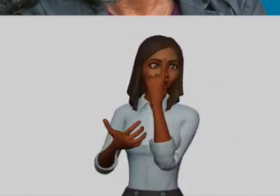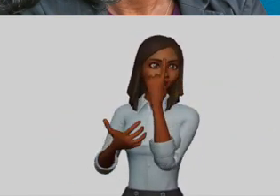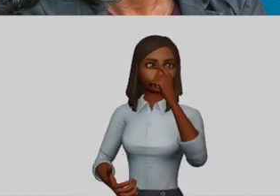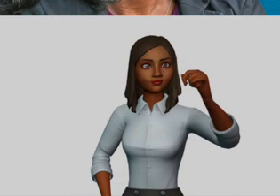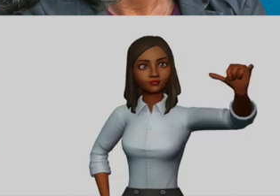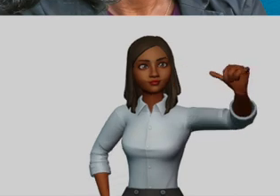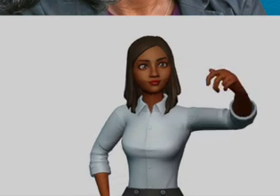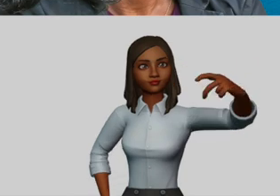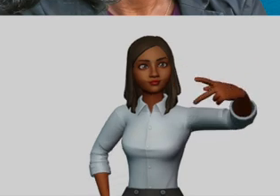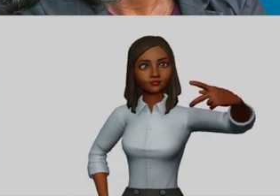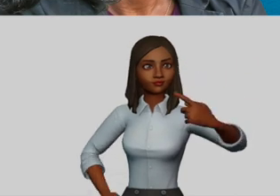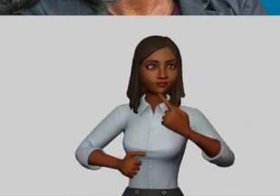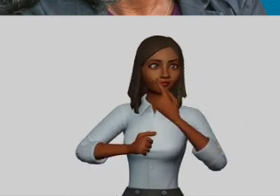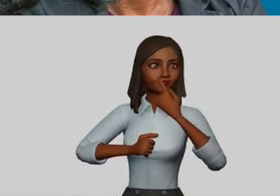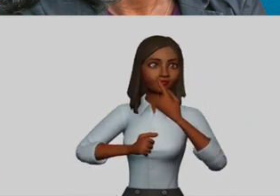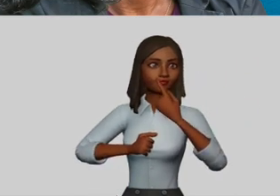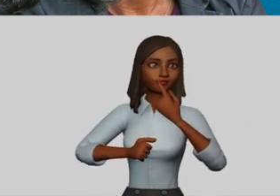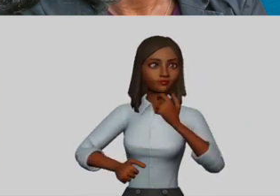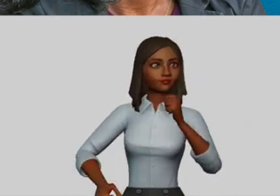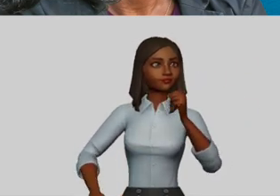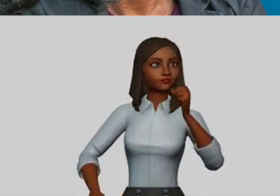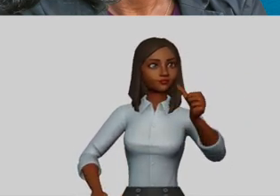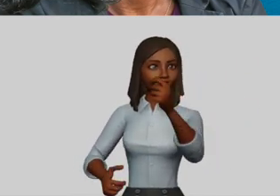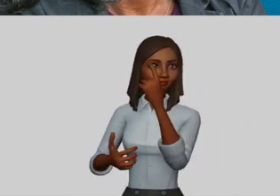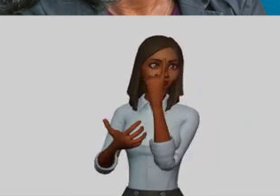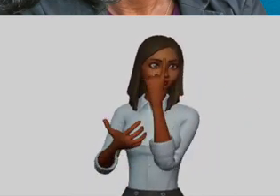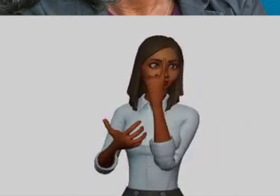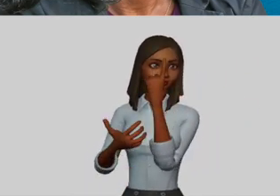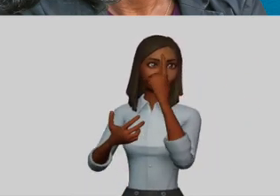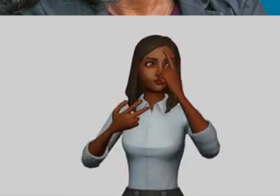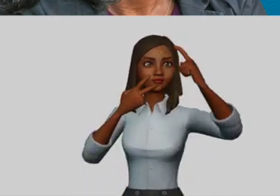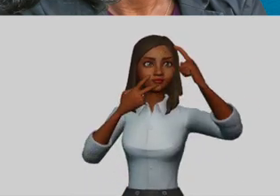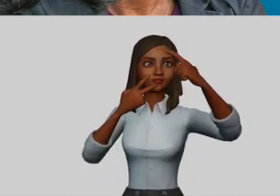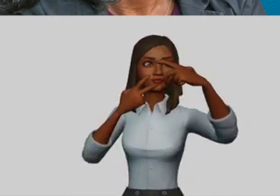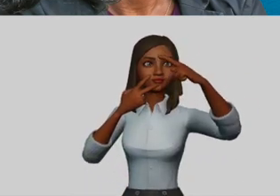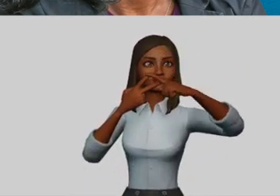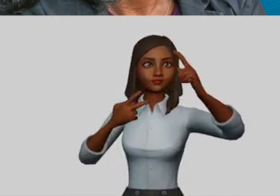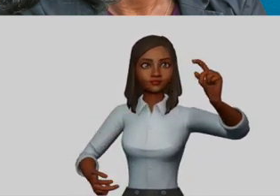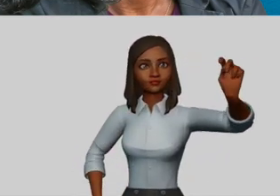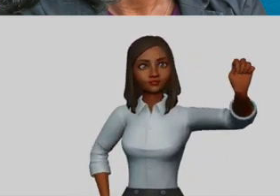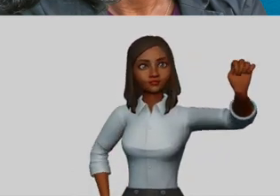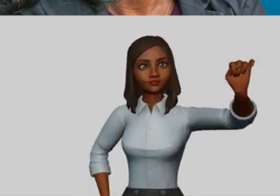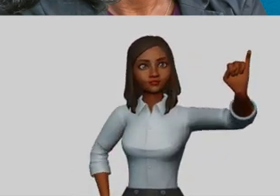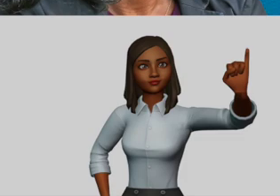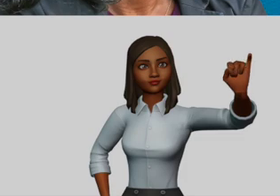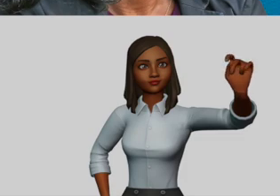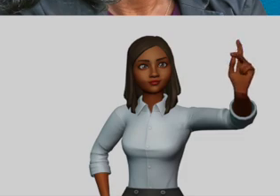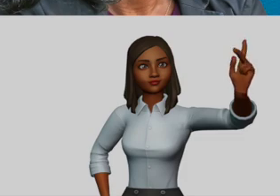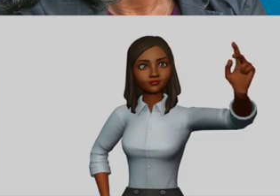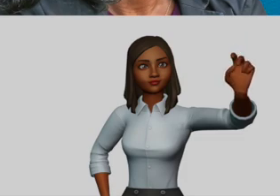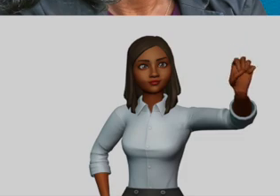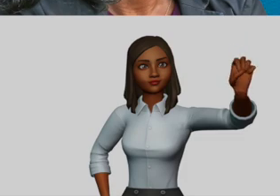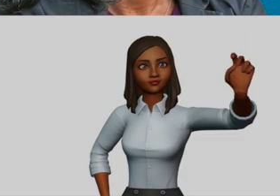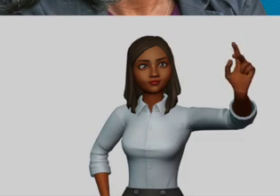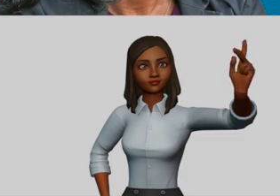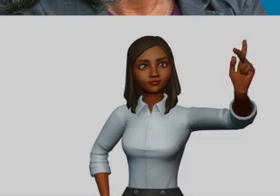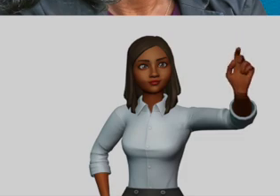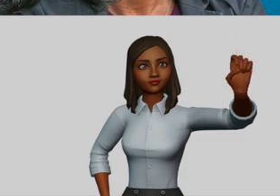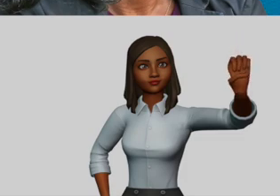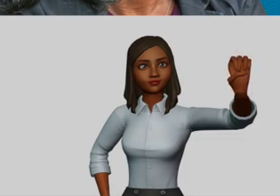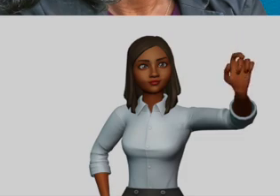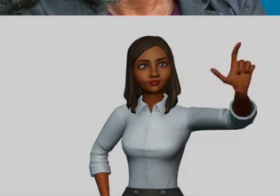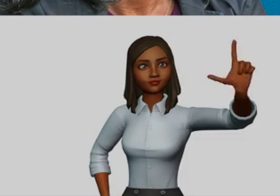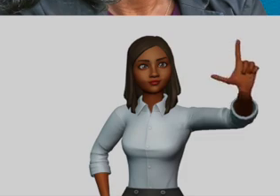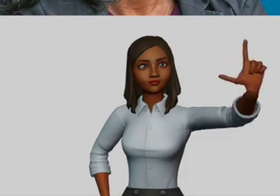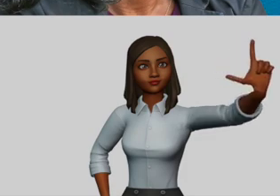non-profit. Pero de los 130 non-profits que se han creado en el último año, nada más